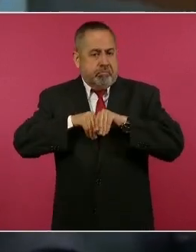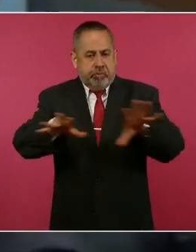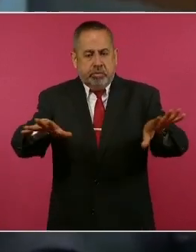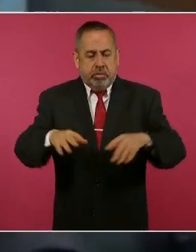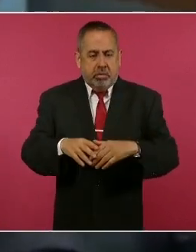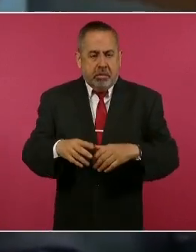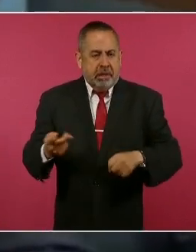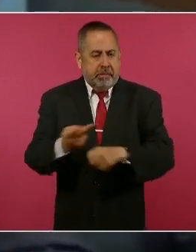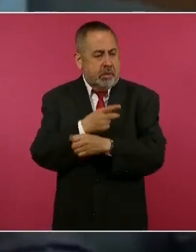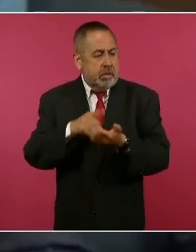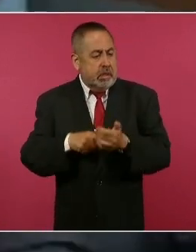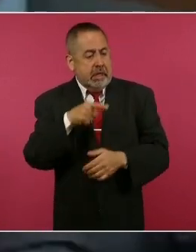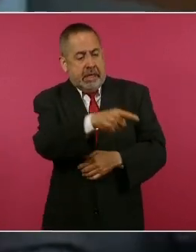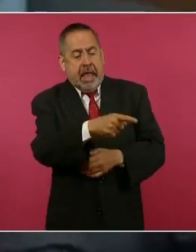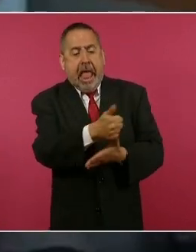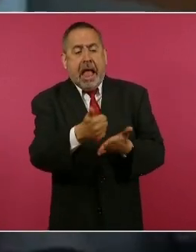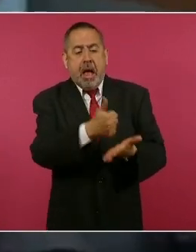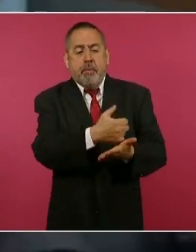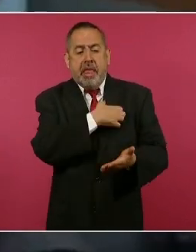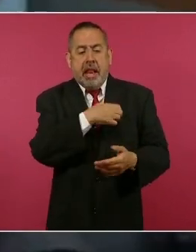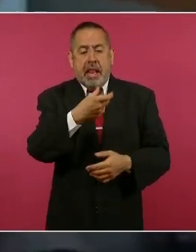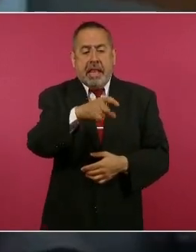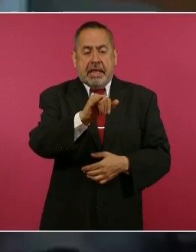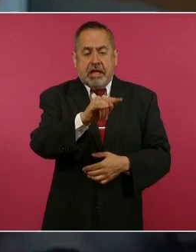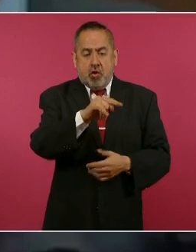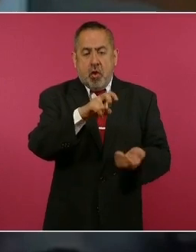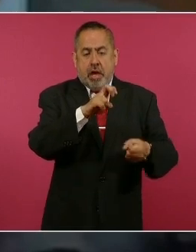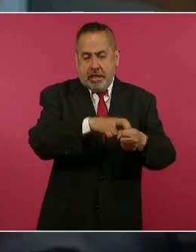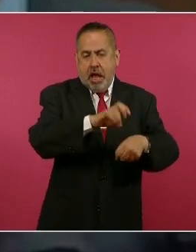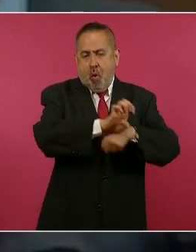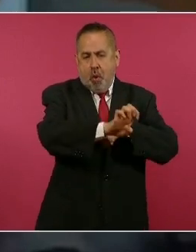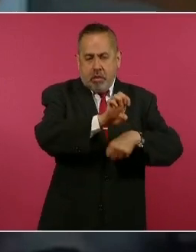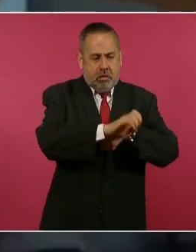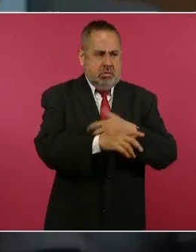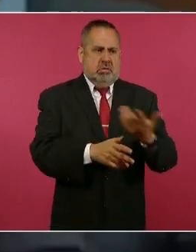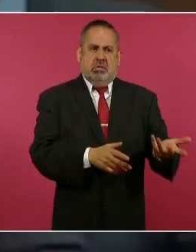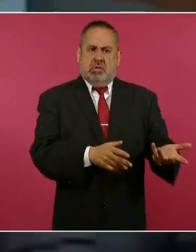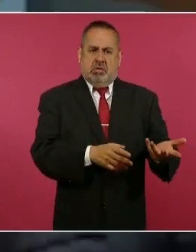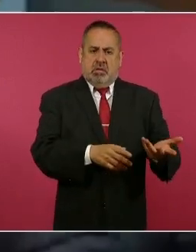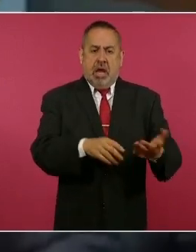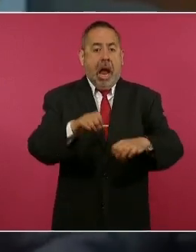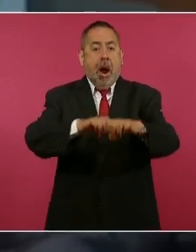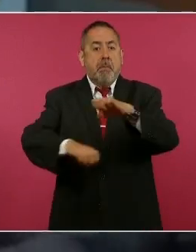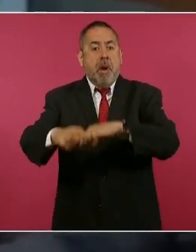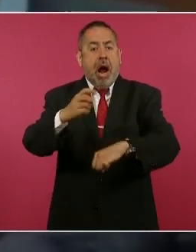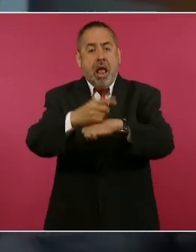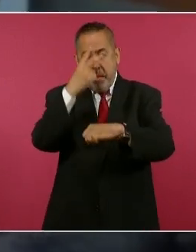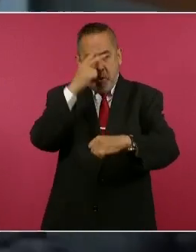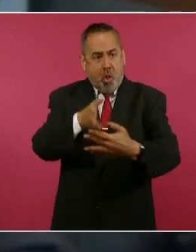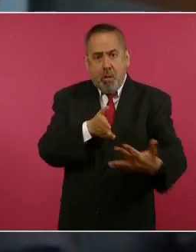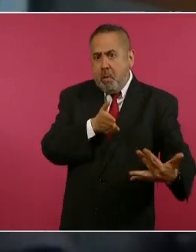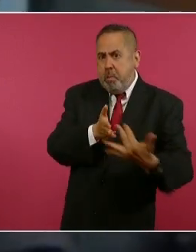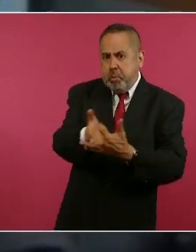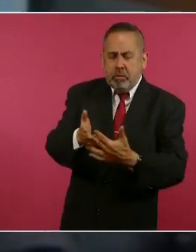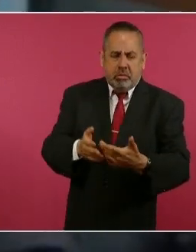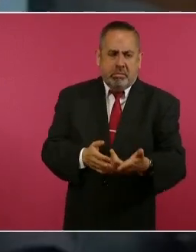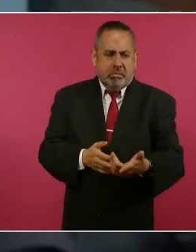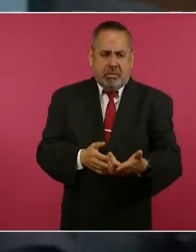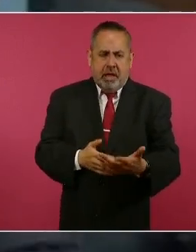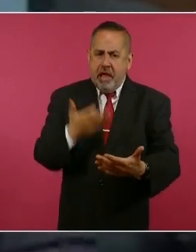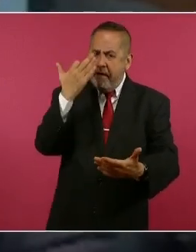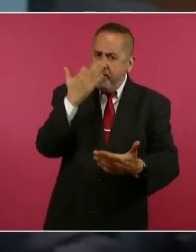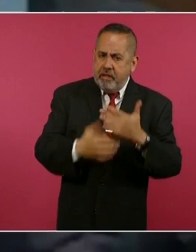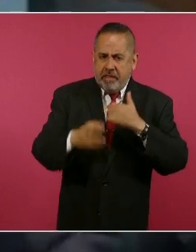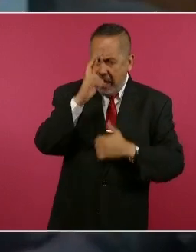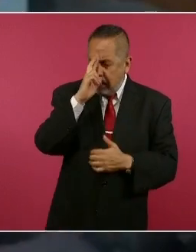que han ocurrido en Quito y que han afectado la inviolabilidad de la misión diplomática de México vulneran